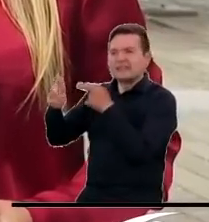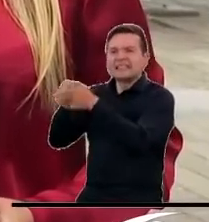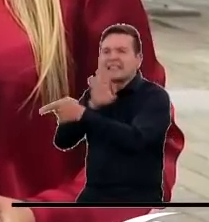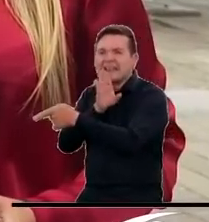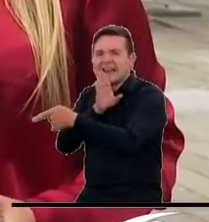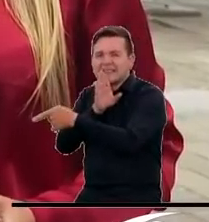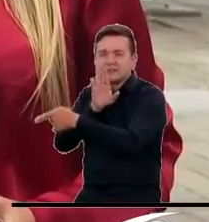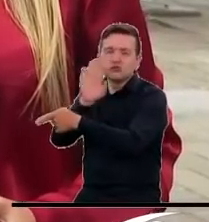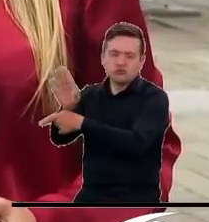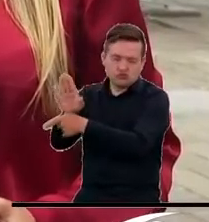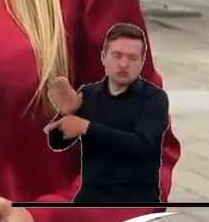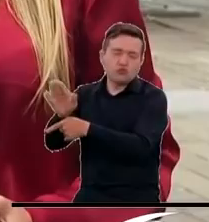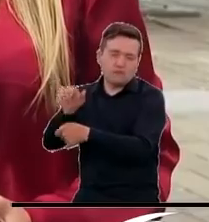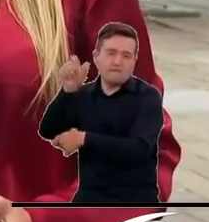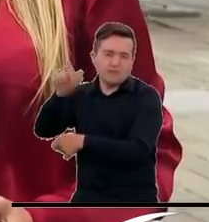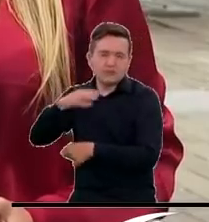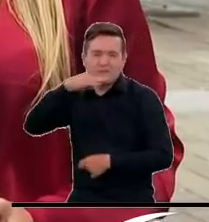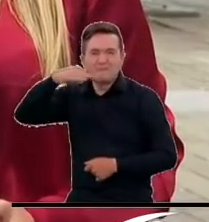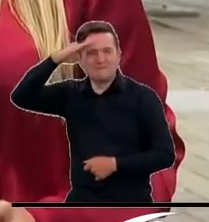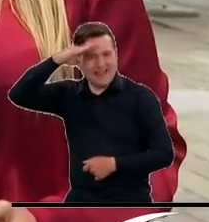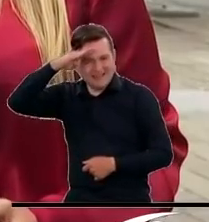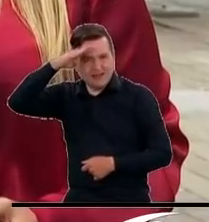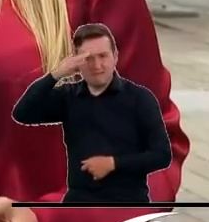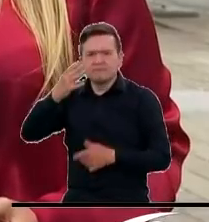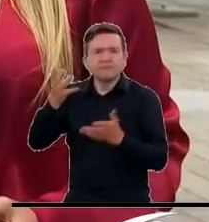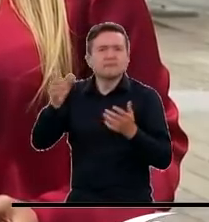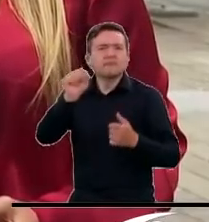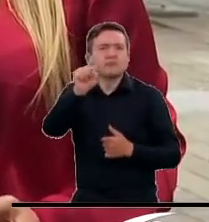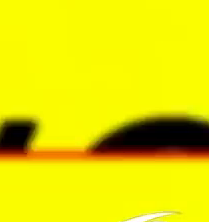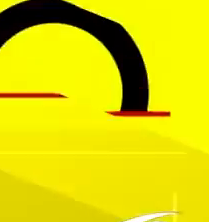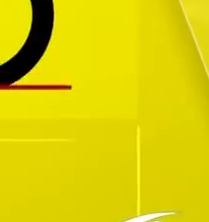Medellín. Vamos a ir con Catalina Botero y dónde fue capturado. Cata.